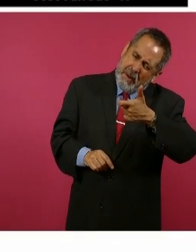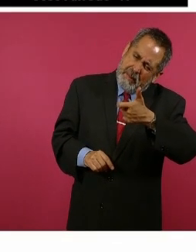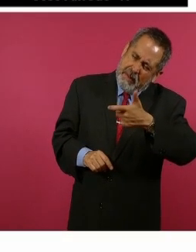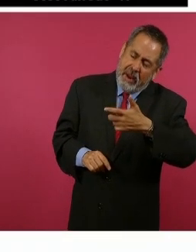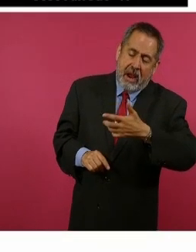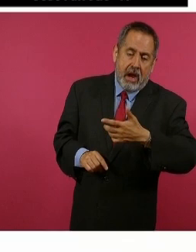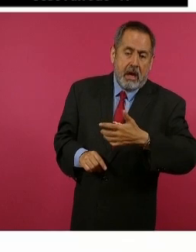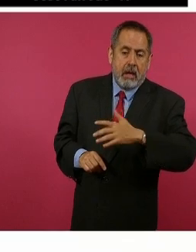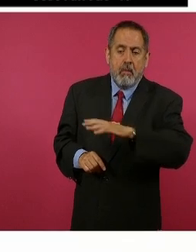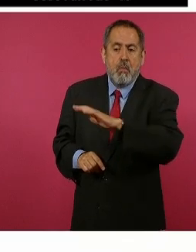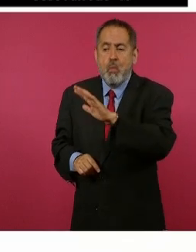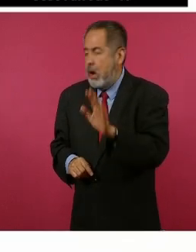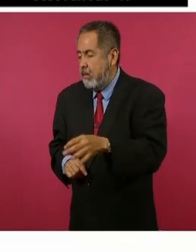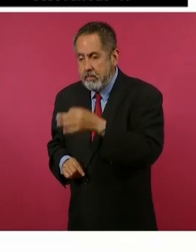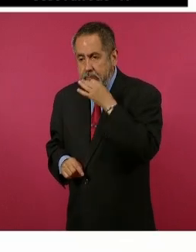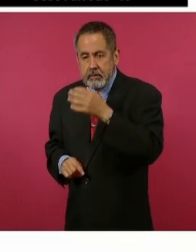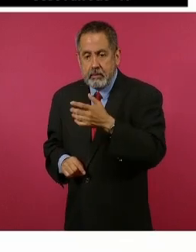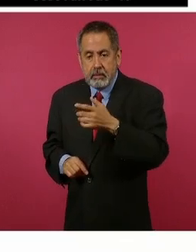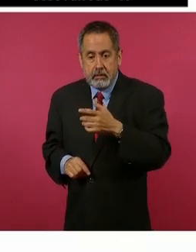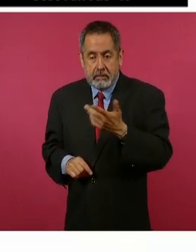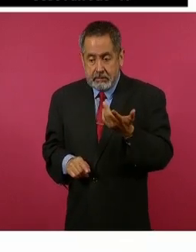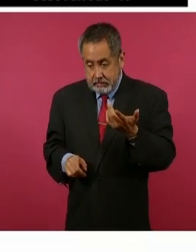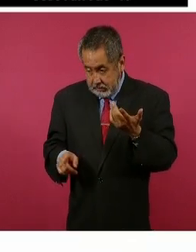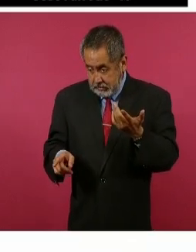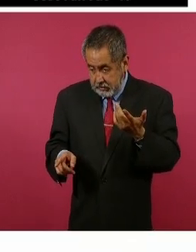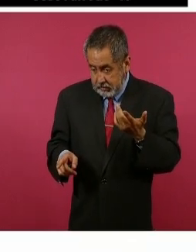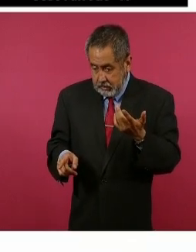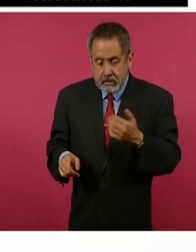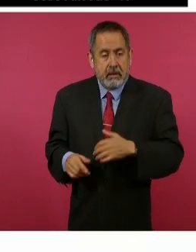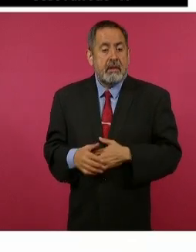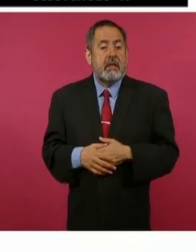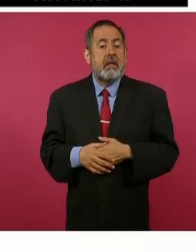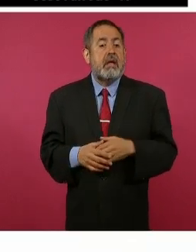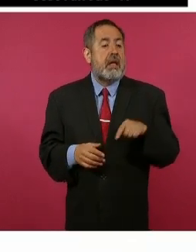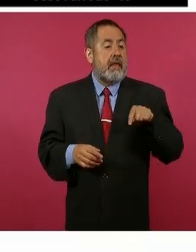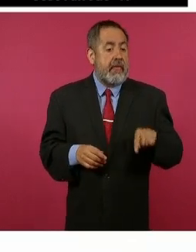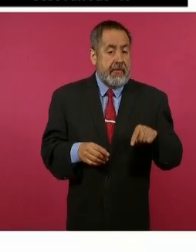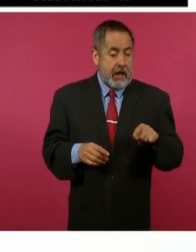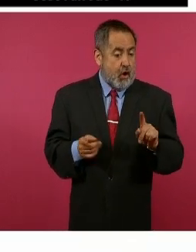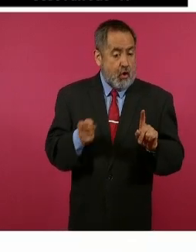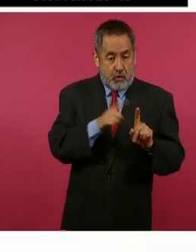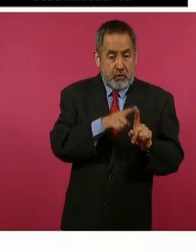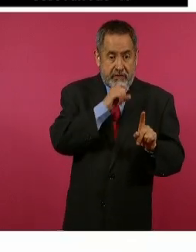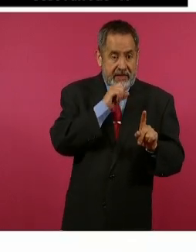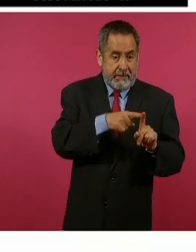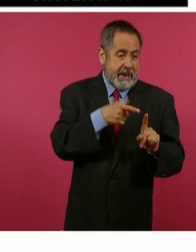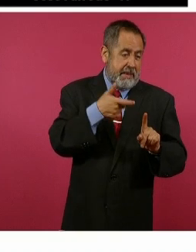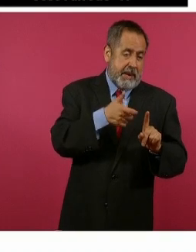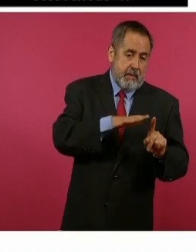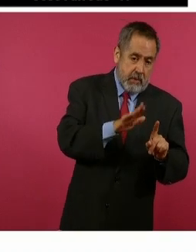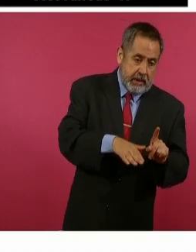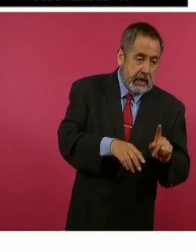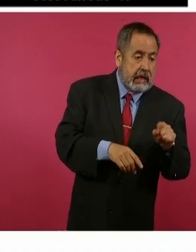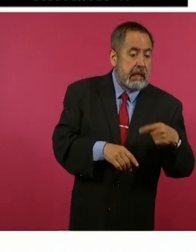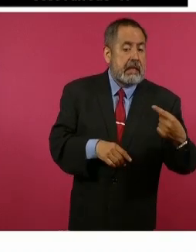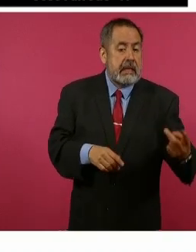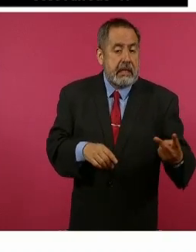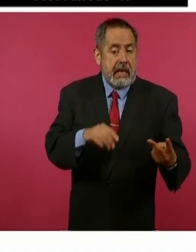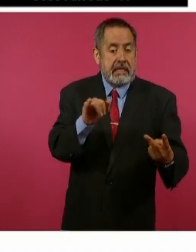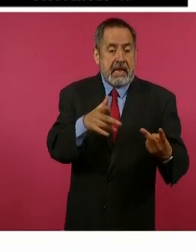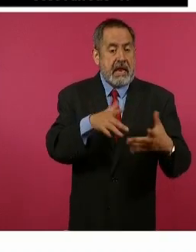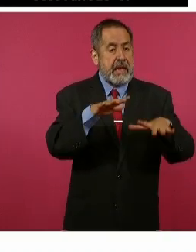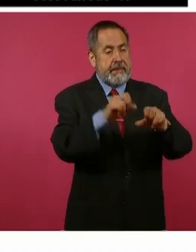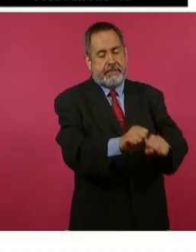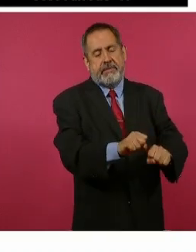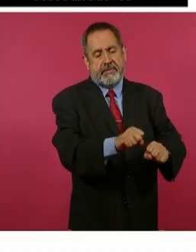El autor material del homicidio falleció en el lugar de los hechos, mientras que su cómplice Hanay fue detenido. Adelante.